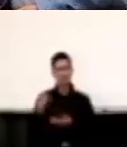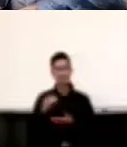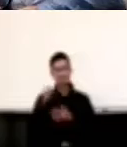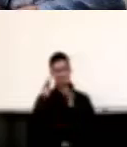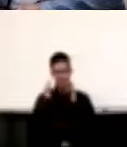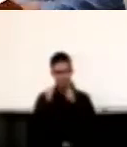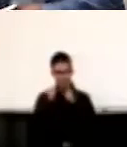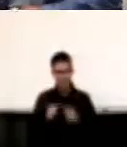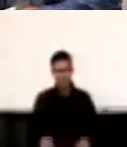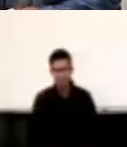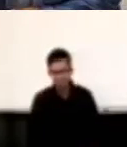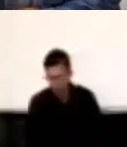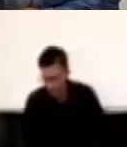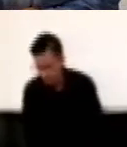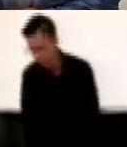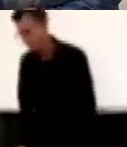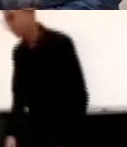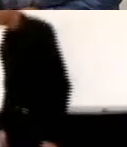gracias.